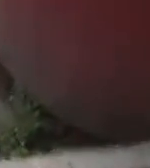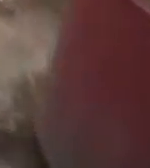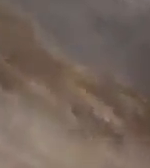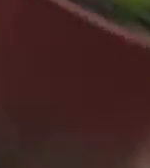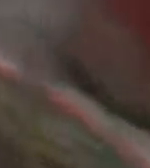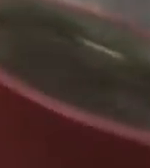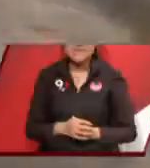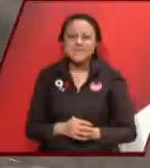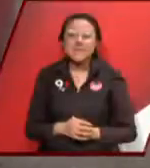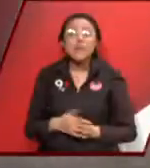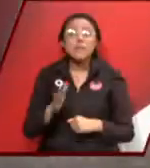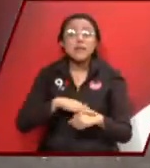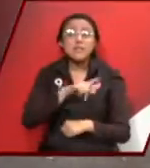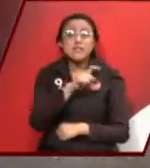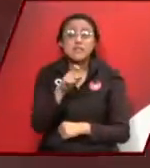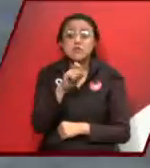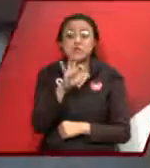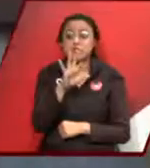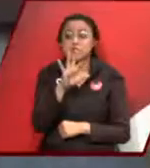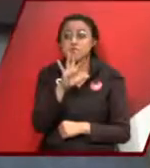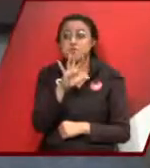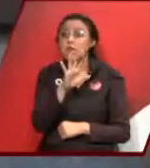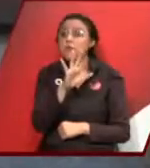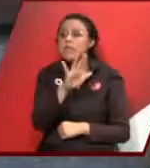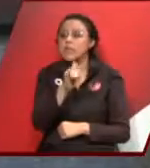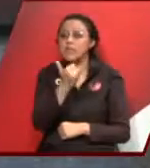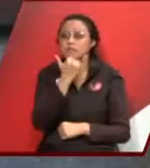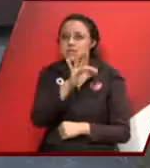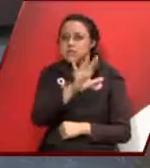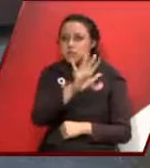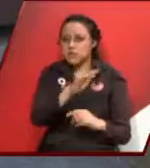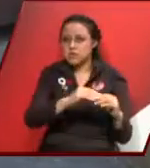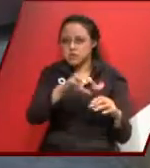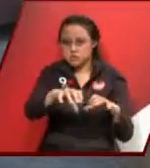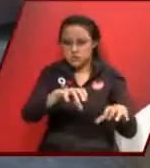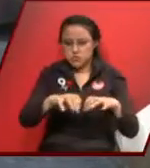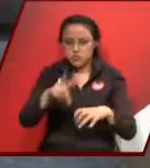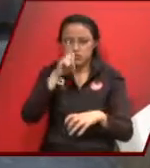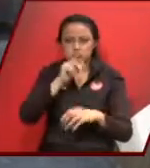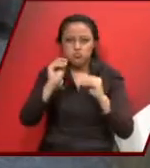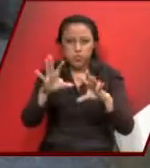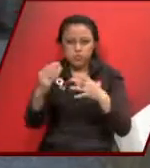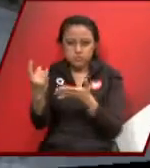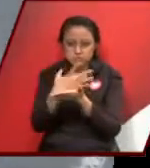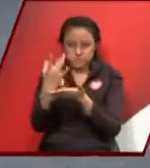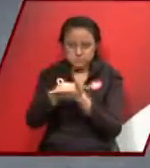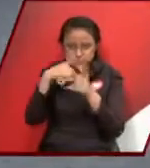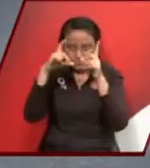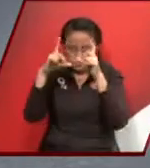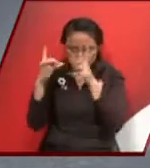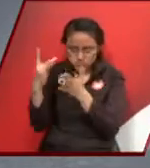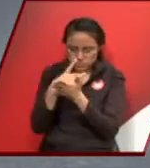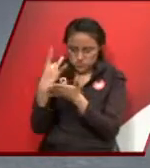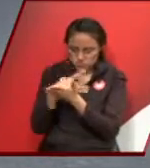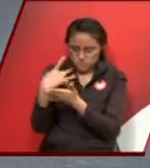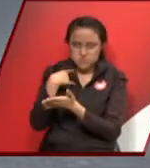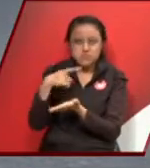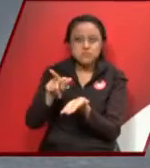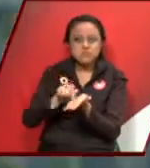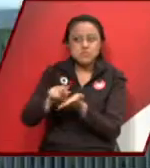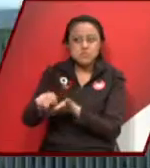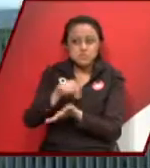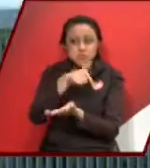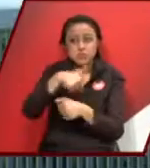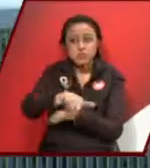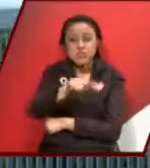son más de 50 más sectores que fueron expuestos a la luz por unas fotografías que llegaron a mi twitter se encuentran